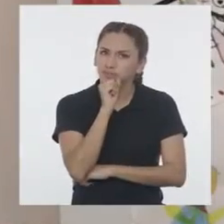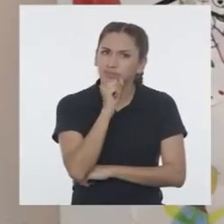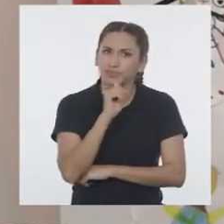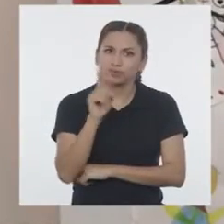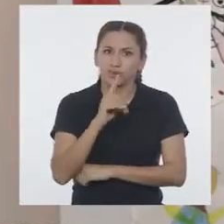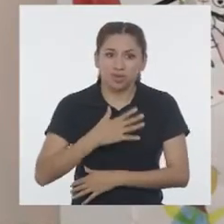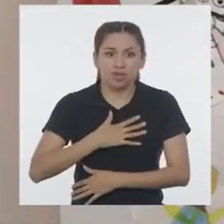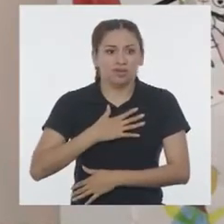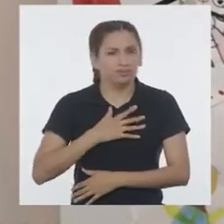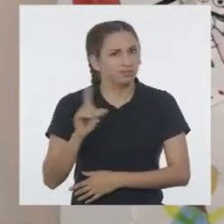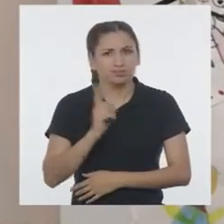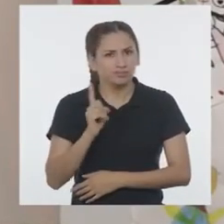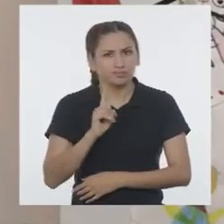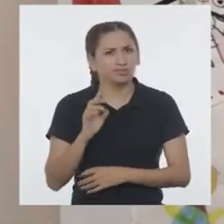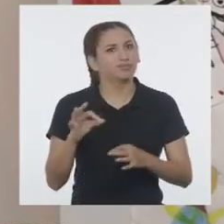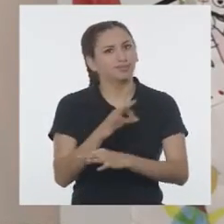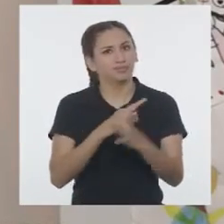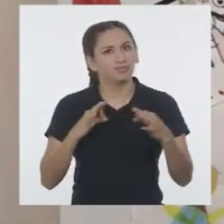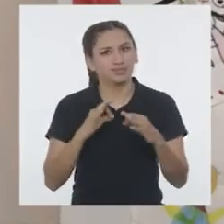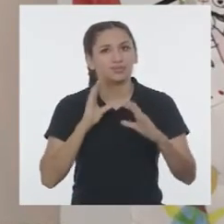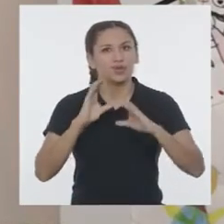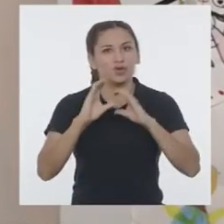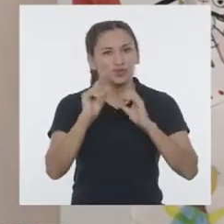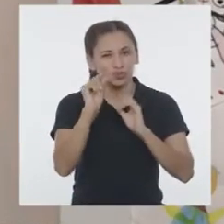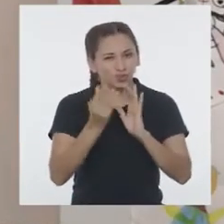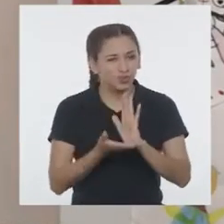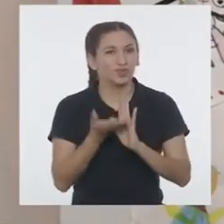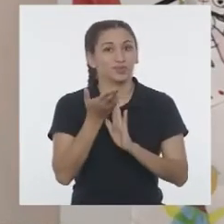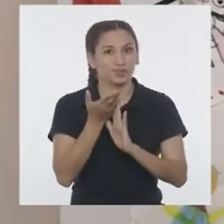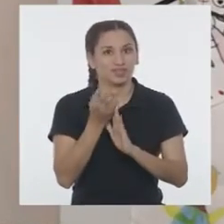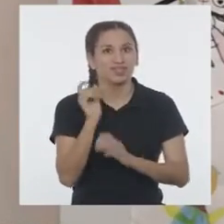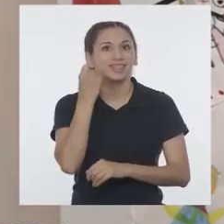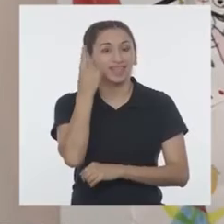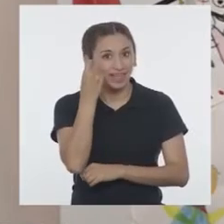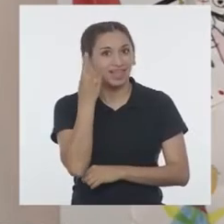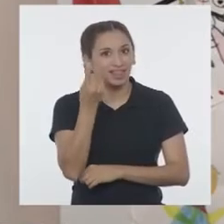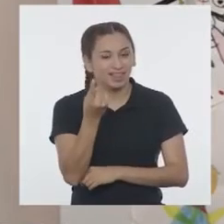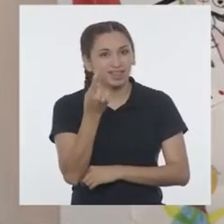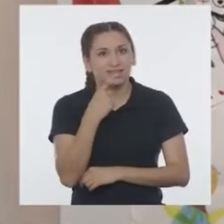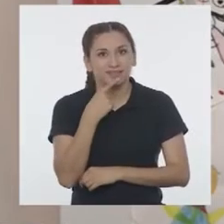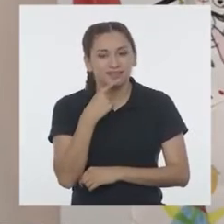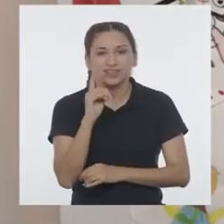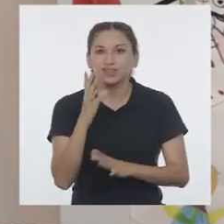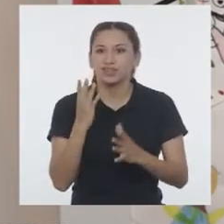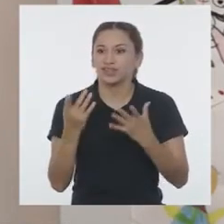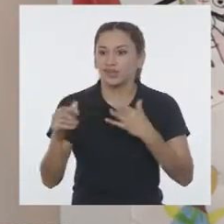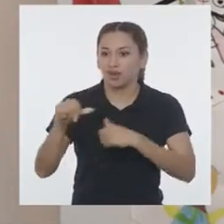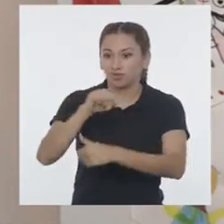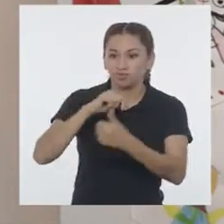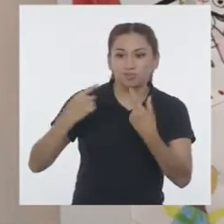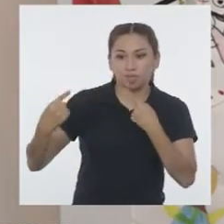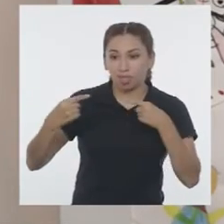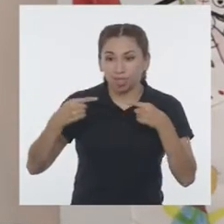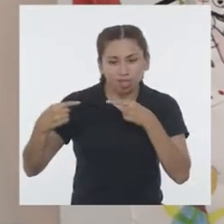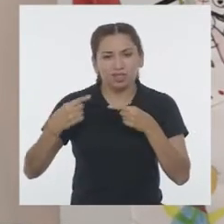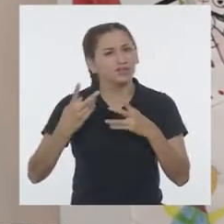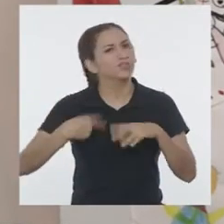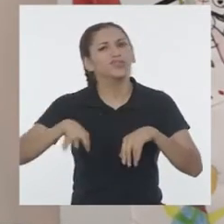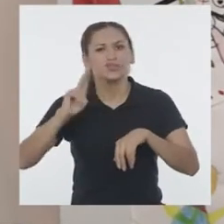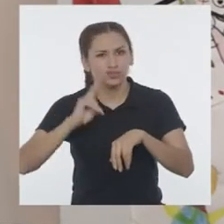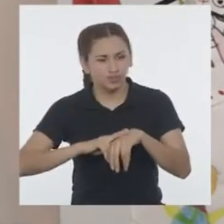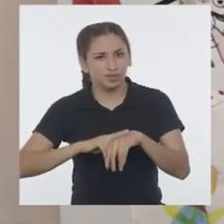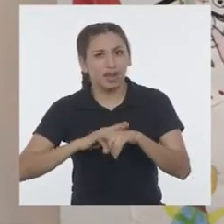Pero no nos asustamos, al contrario, conversamos un poco más. Entendimos que los conflictos son naturales en